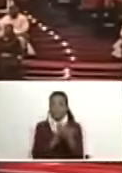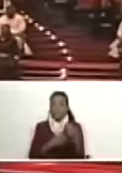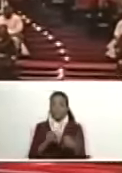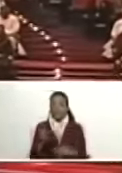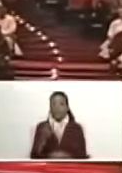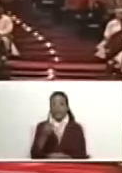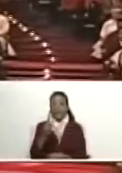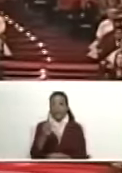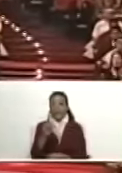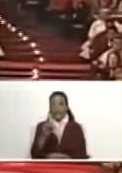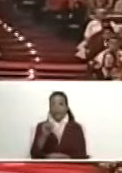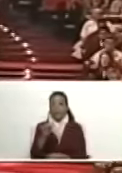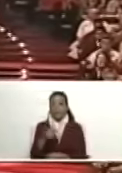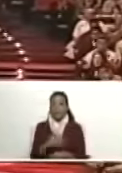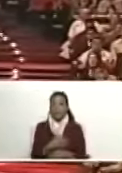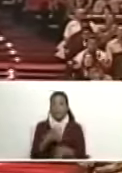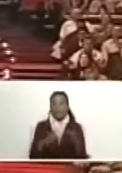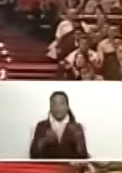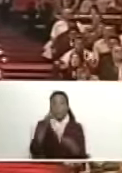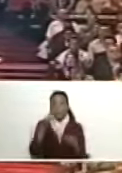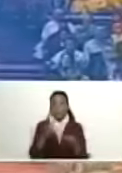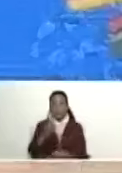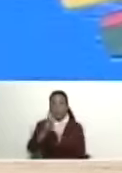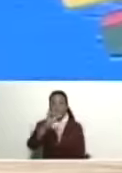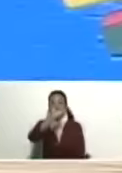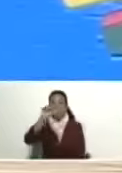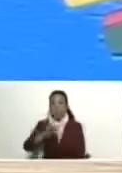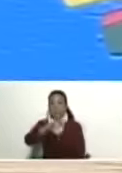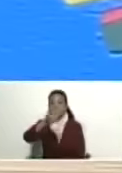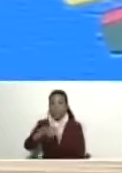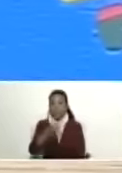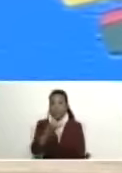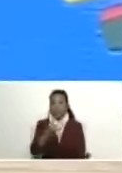Gladys Gutiérrez, presidenta del Tribunal Supremo de Justicia,